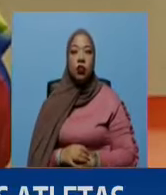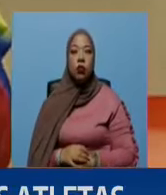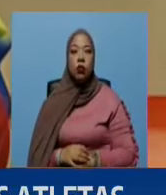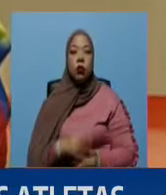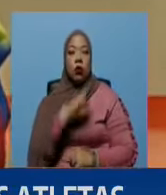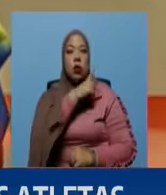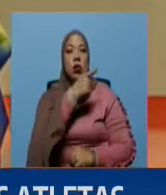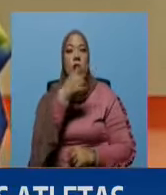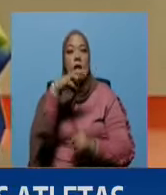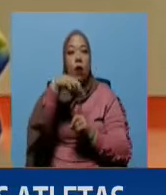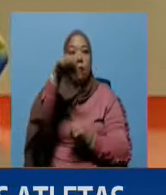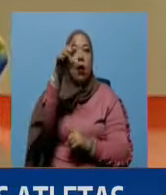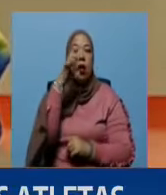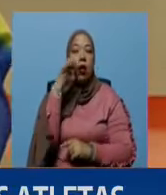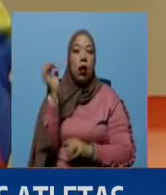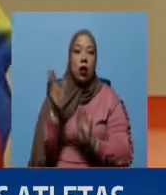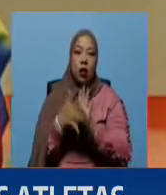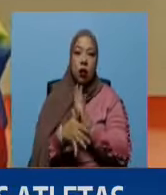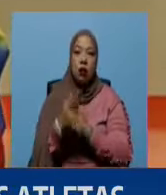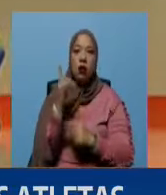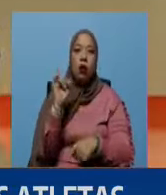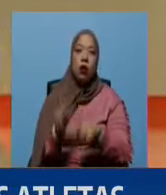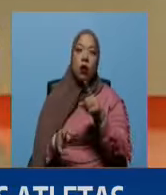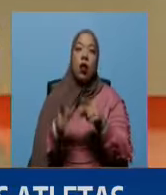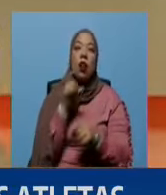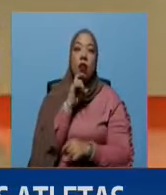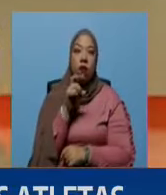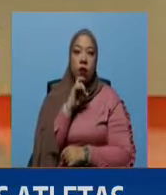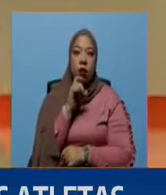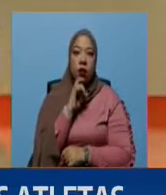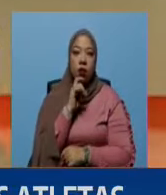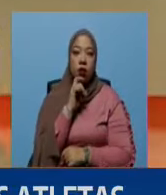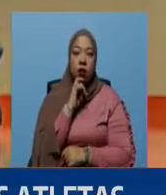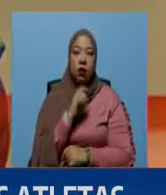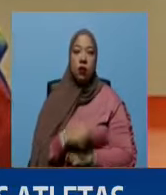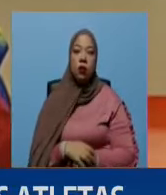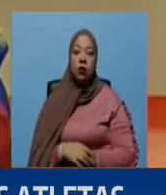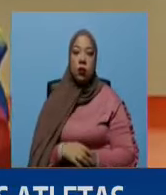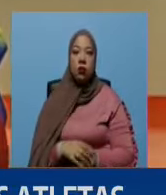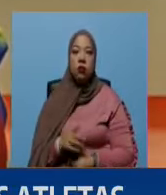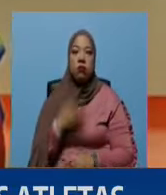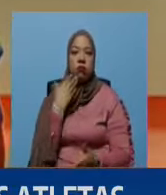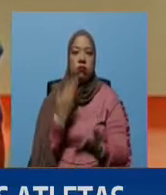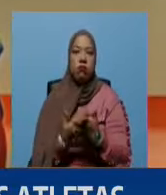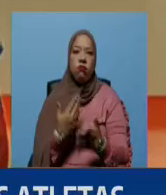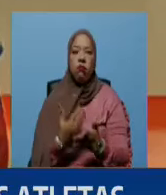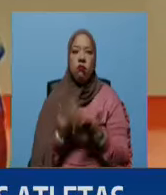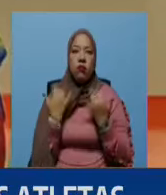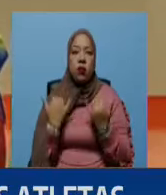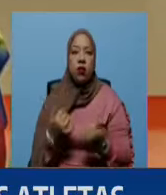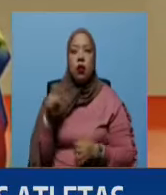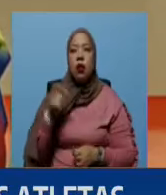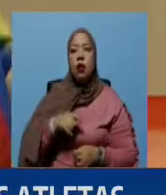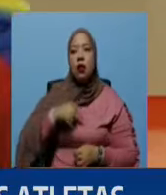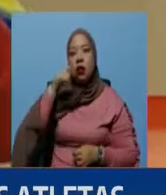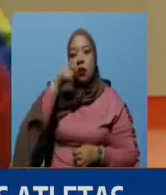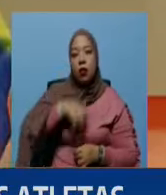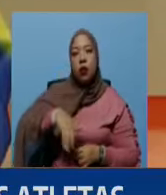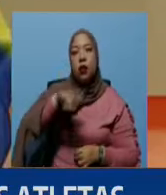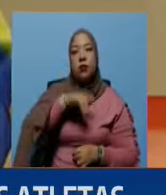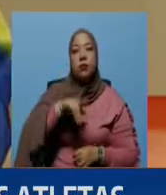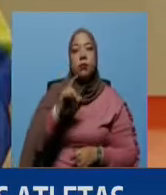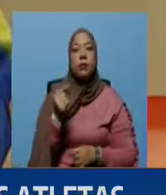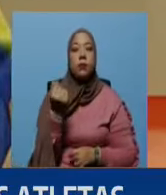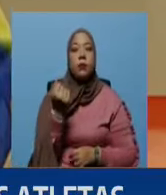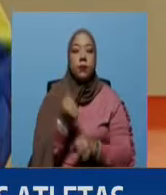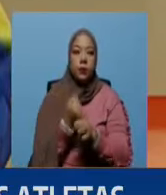batalla en París con algunas dificultades, pero plantea precisamente la necesidad de